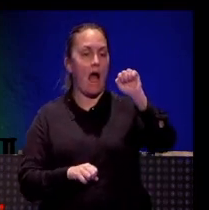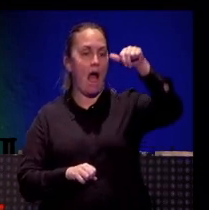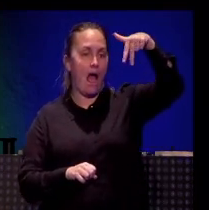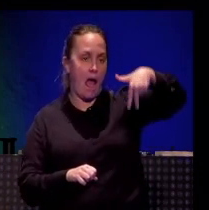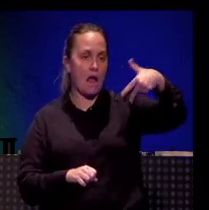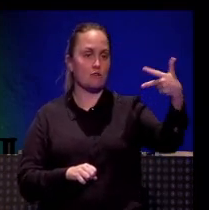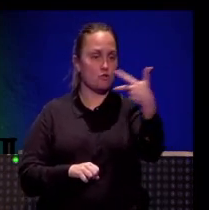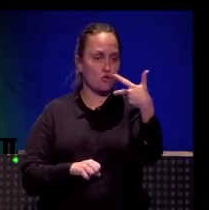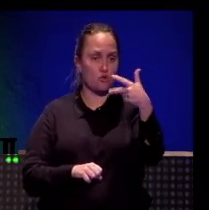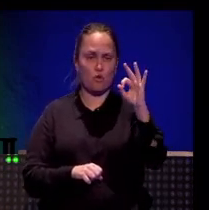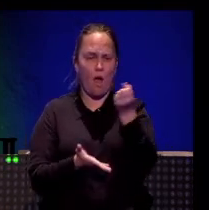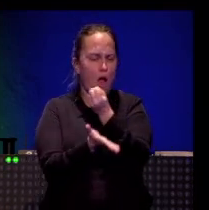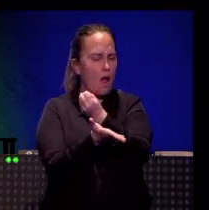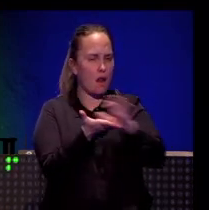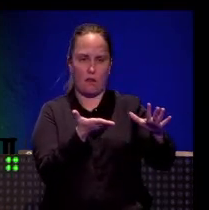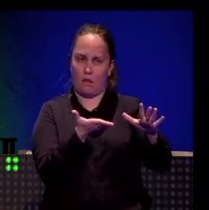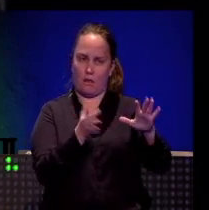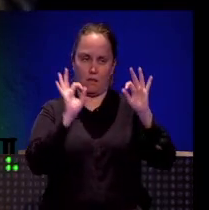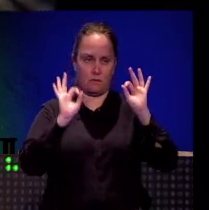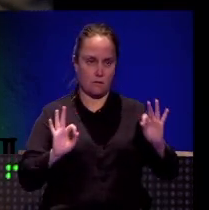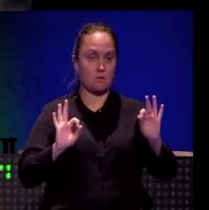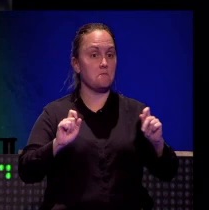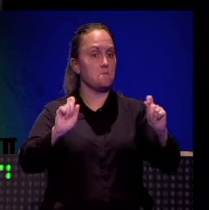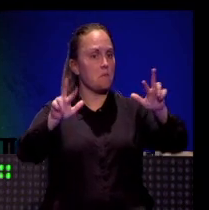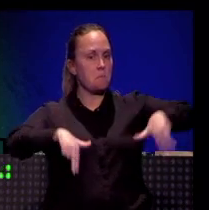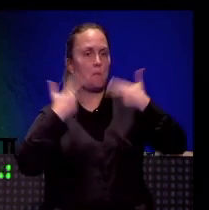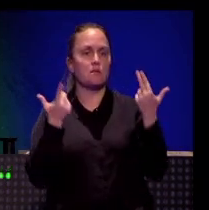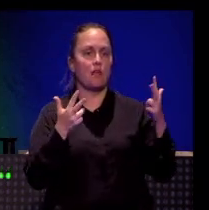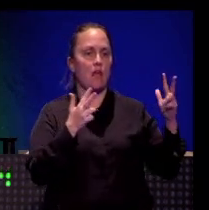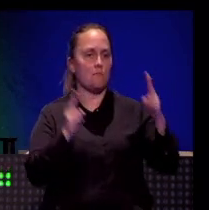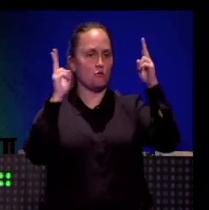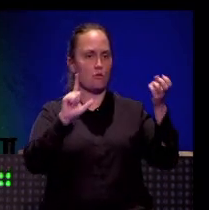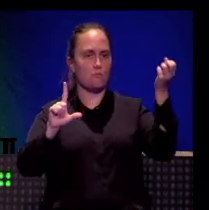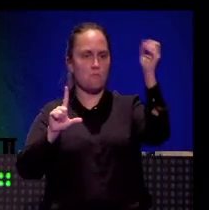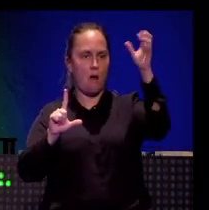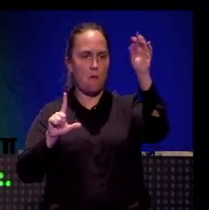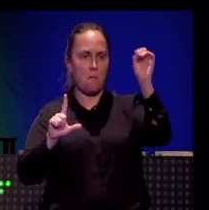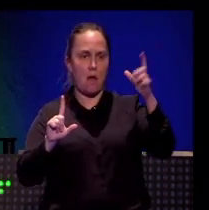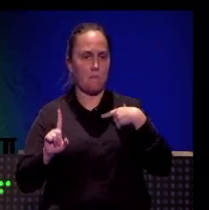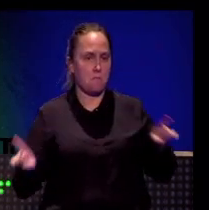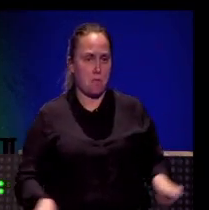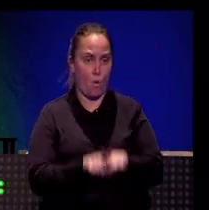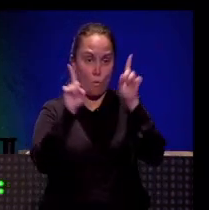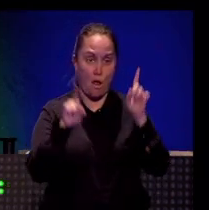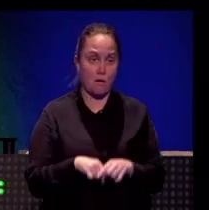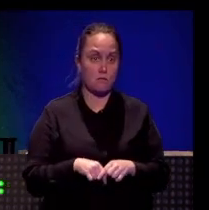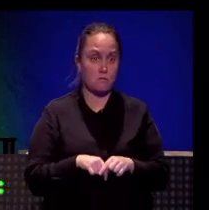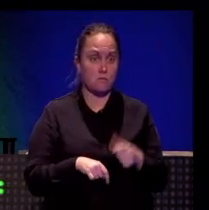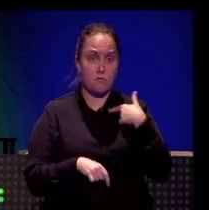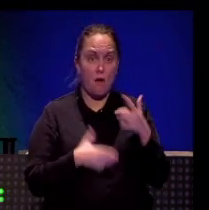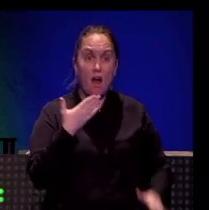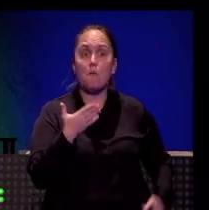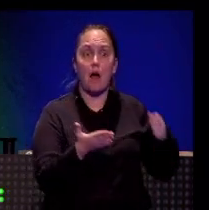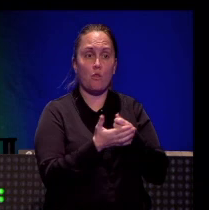es totalmente gratuita y te permite alojar todo tu episodio a mí me da igual mientras te ahorrado 500 euros